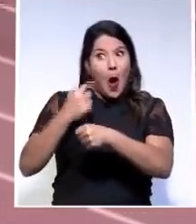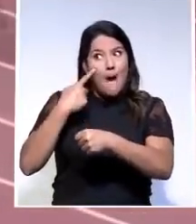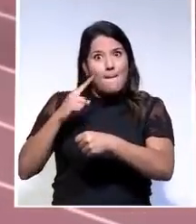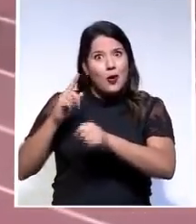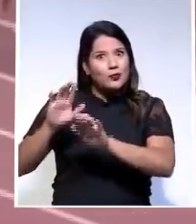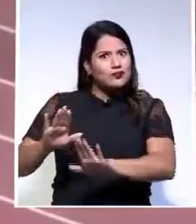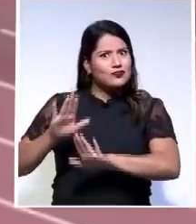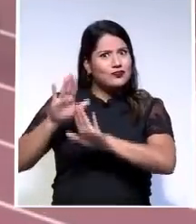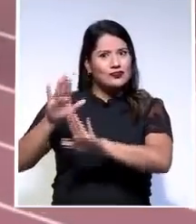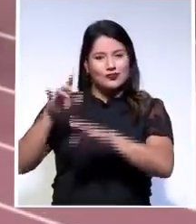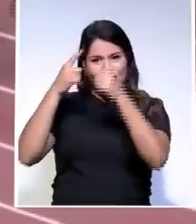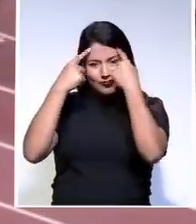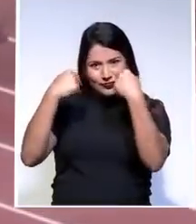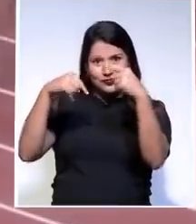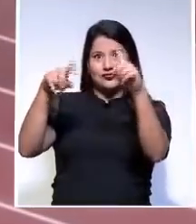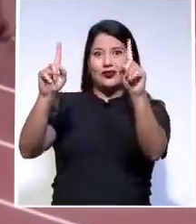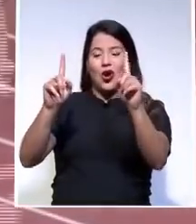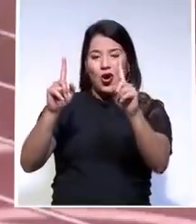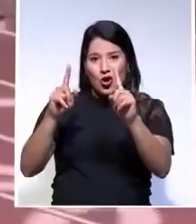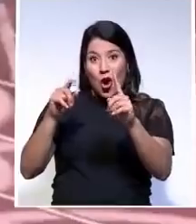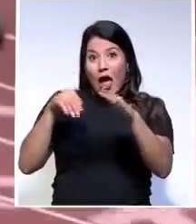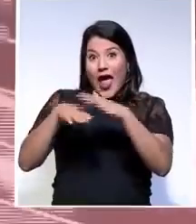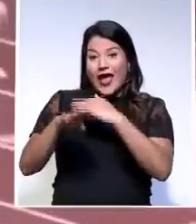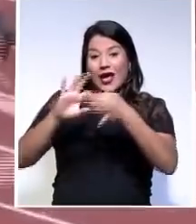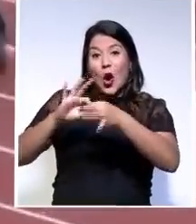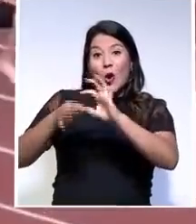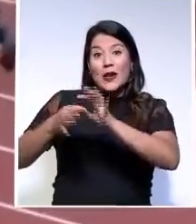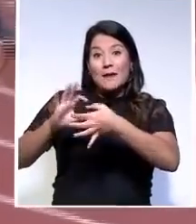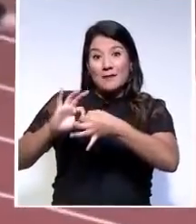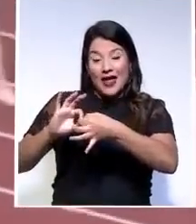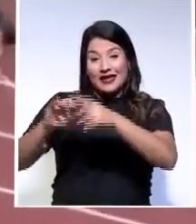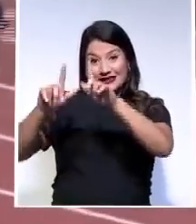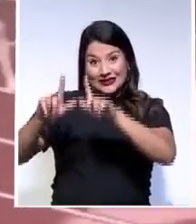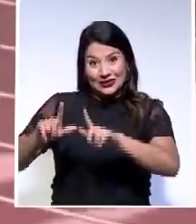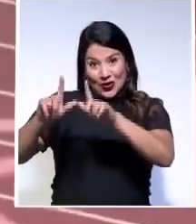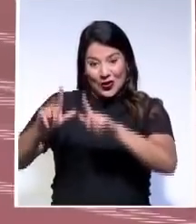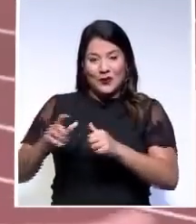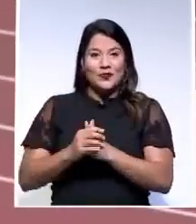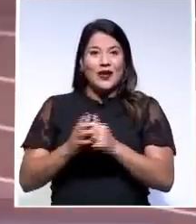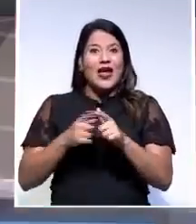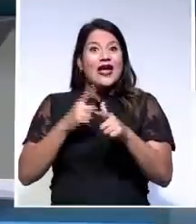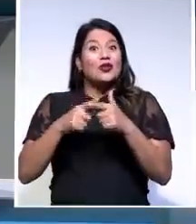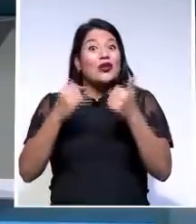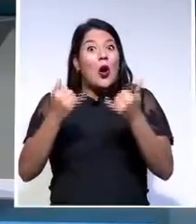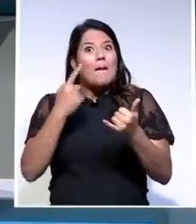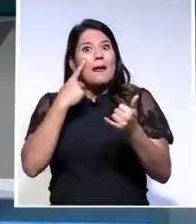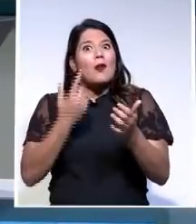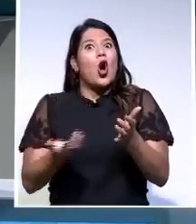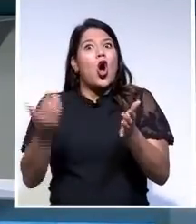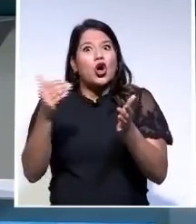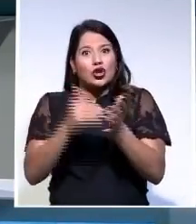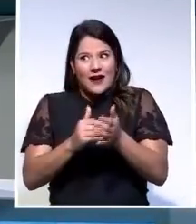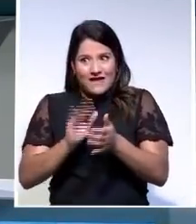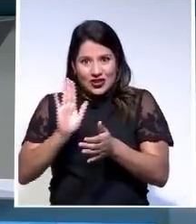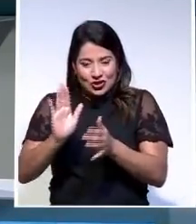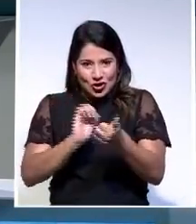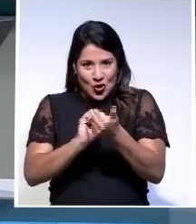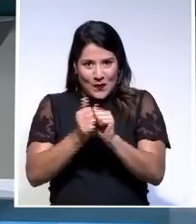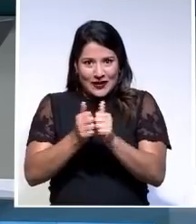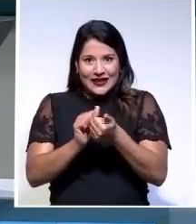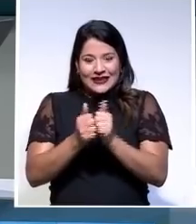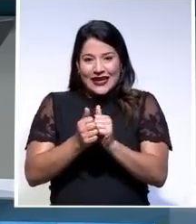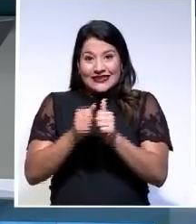impresionante logro deportivo en estas Olimpiadas de Tokio. Y ahora veamos una vez más el vuelo de Sherman